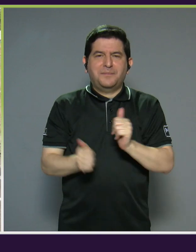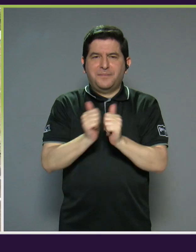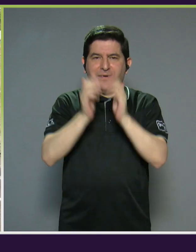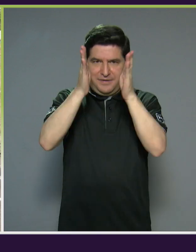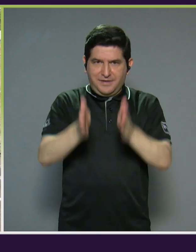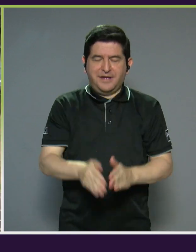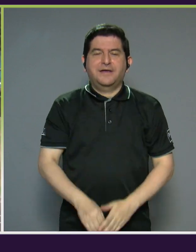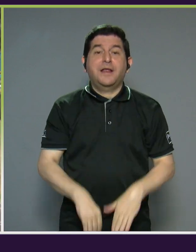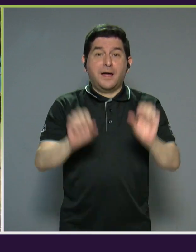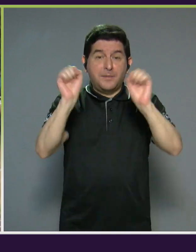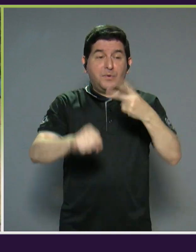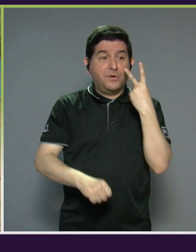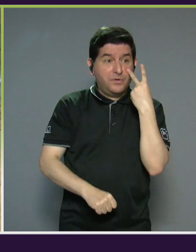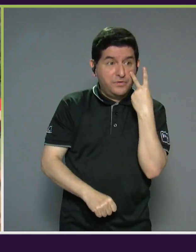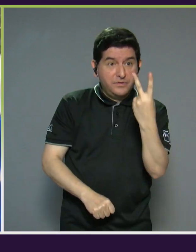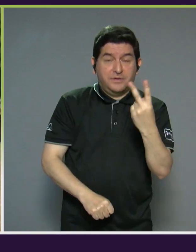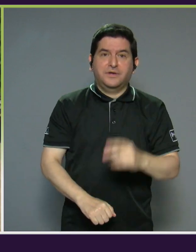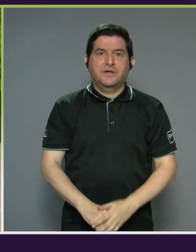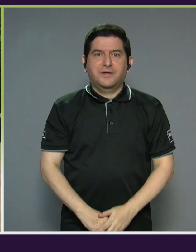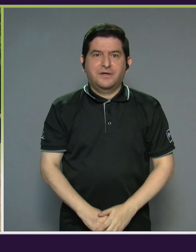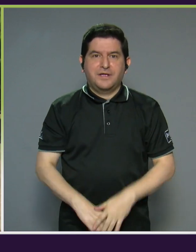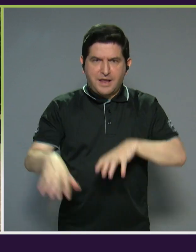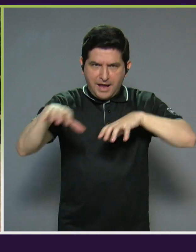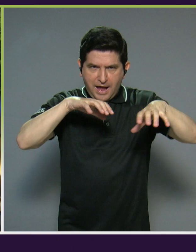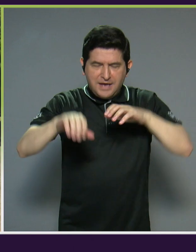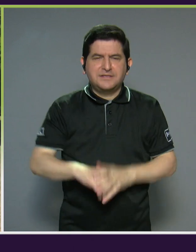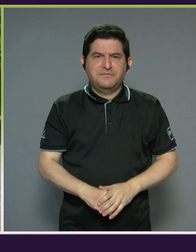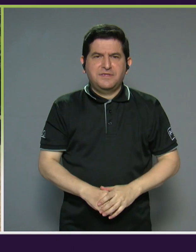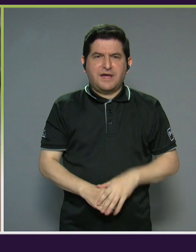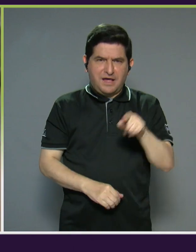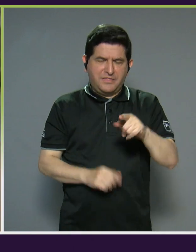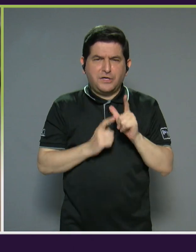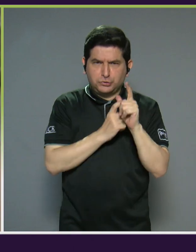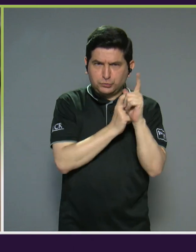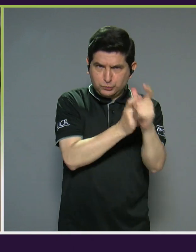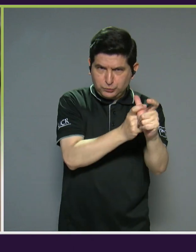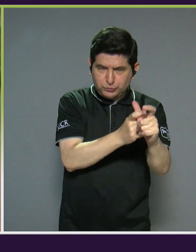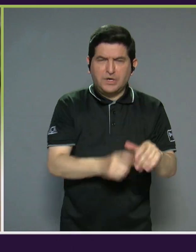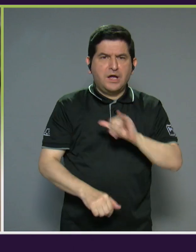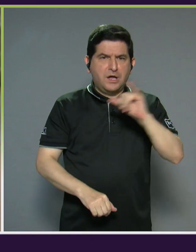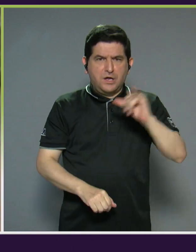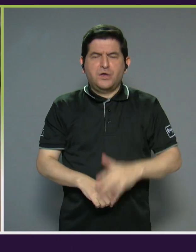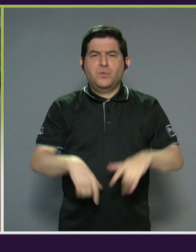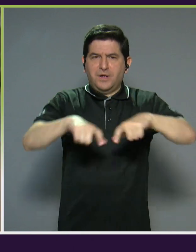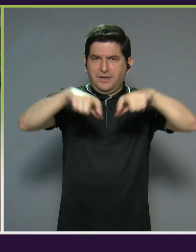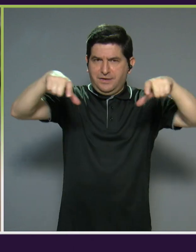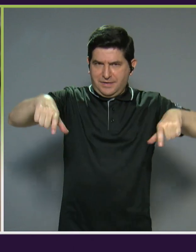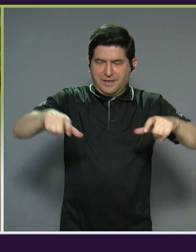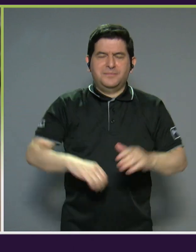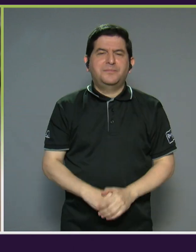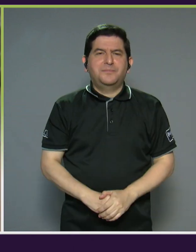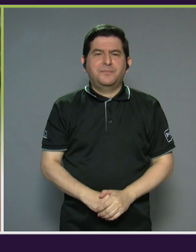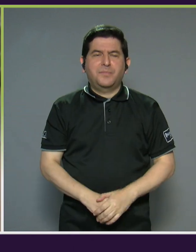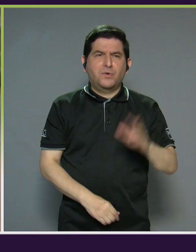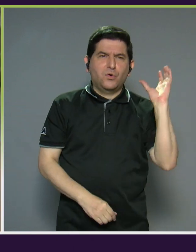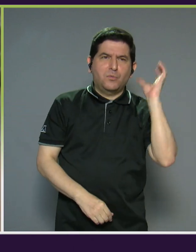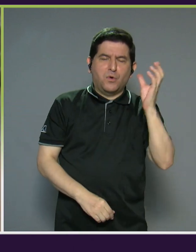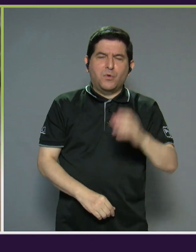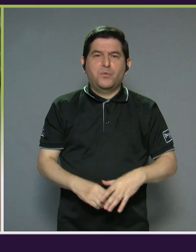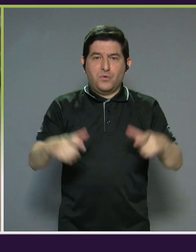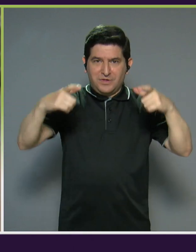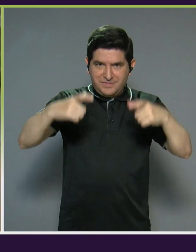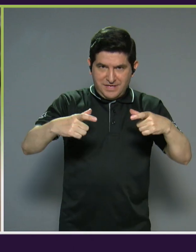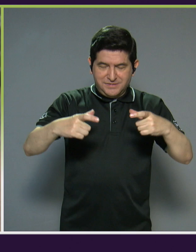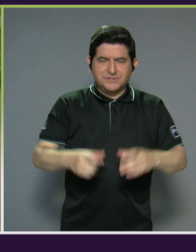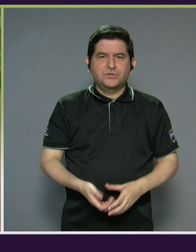Por eso hemos podido presenciar tanto eventos en pista, eventos de velocidad, como eventos en campo, como el lanzamiento de disco,